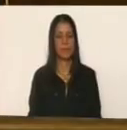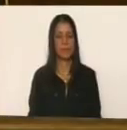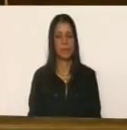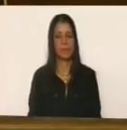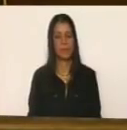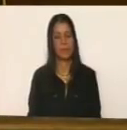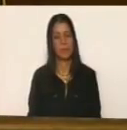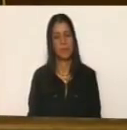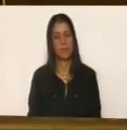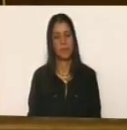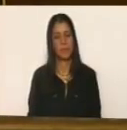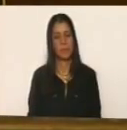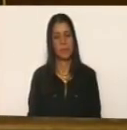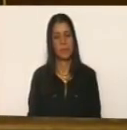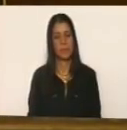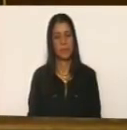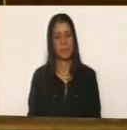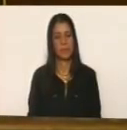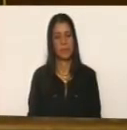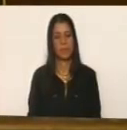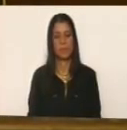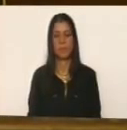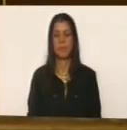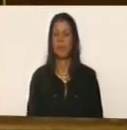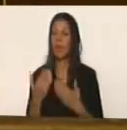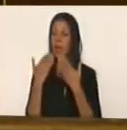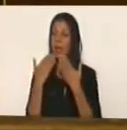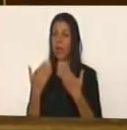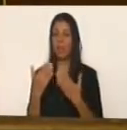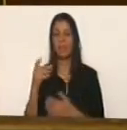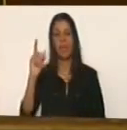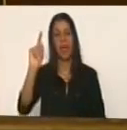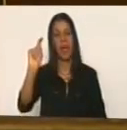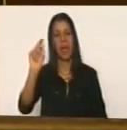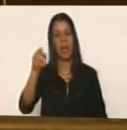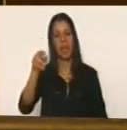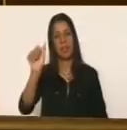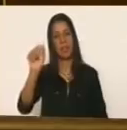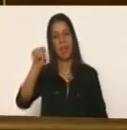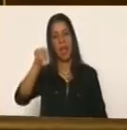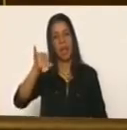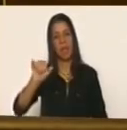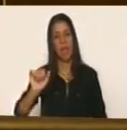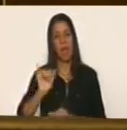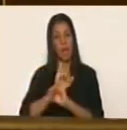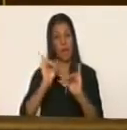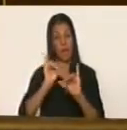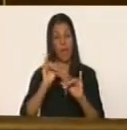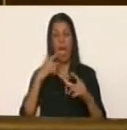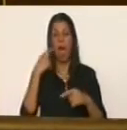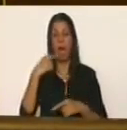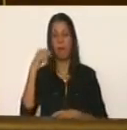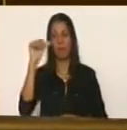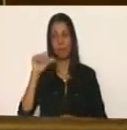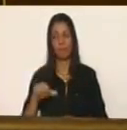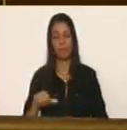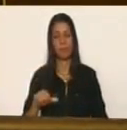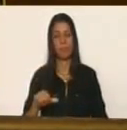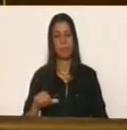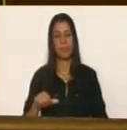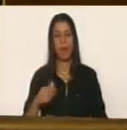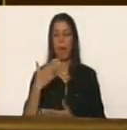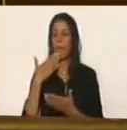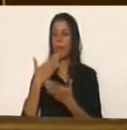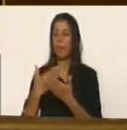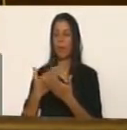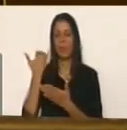Muchas gracias a la constituyente Tania Díaz. Yo voy a cerrar este debate. La propuesta que ha traído